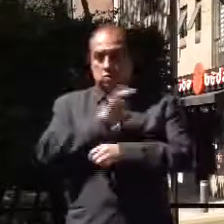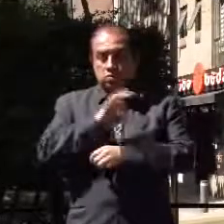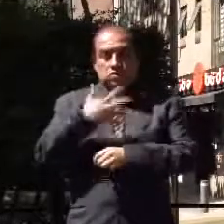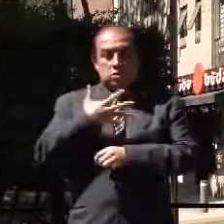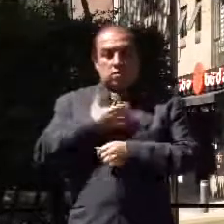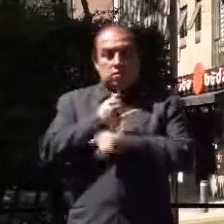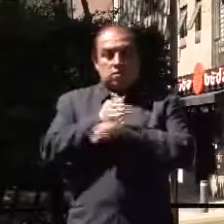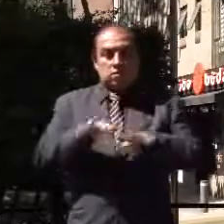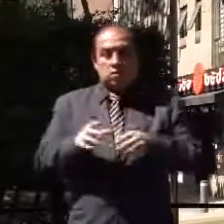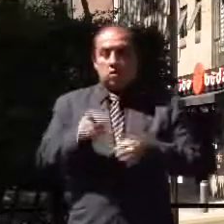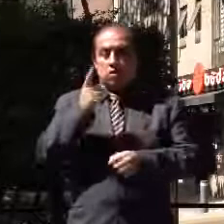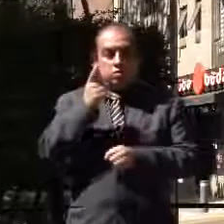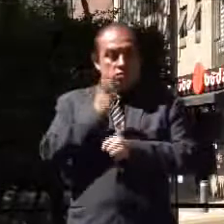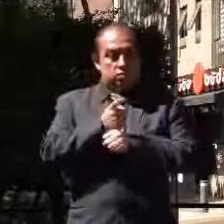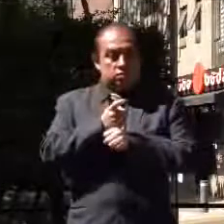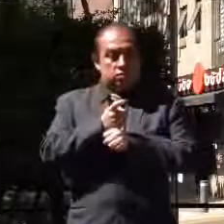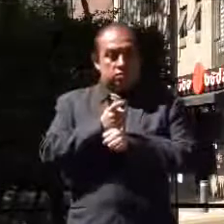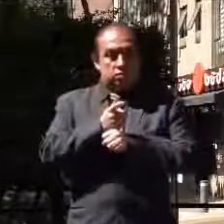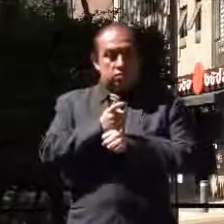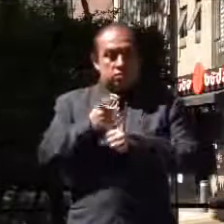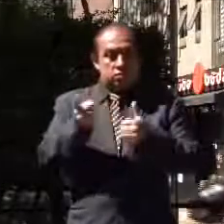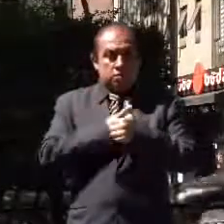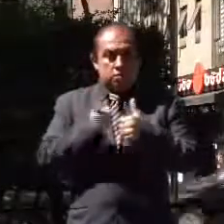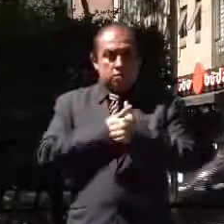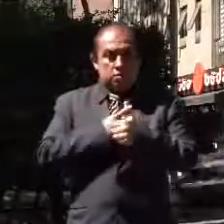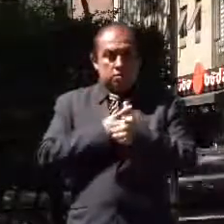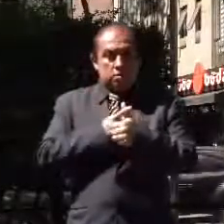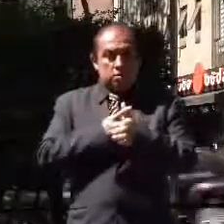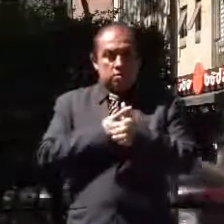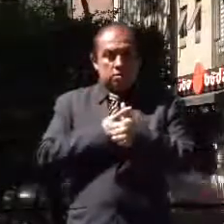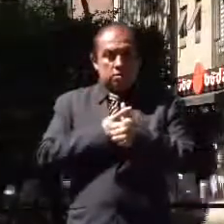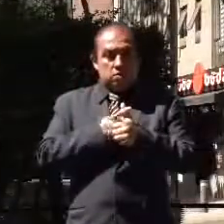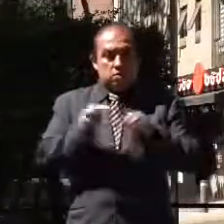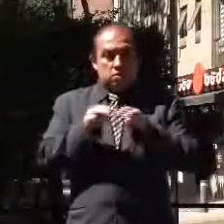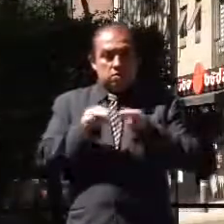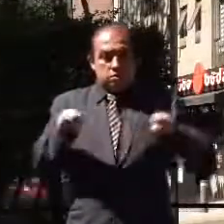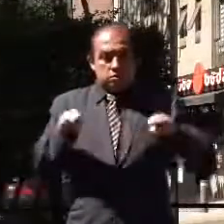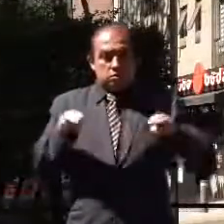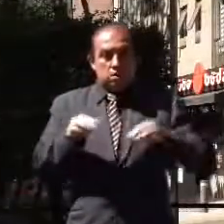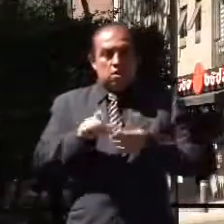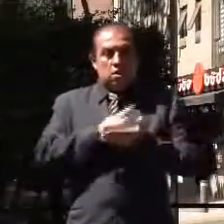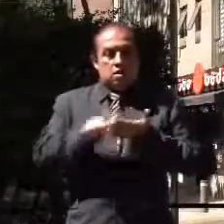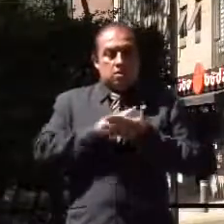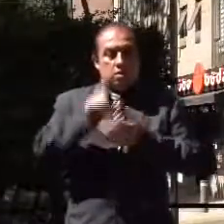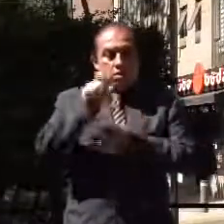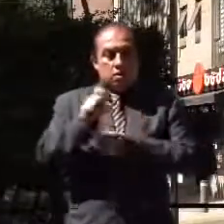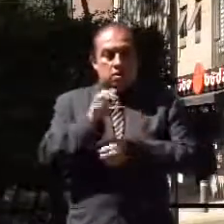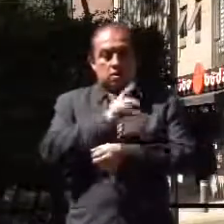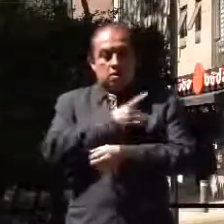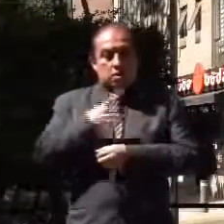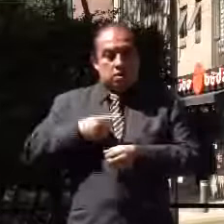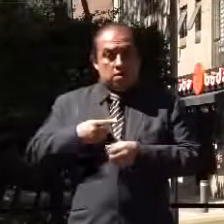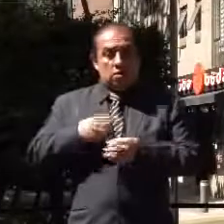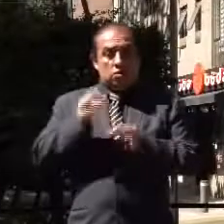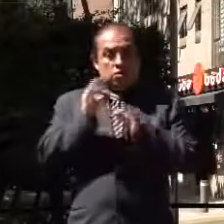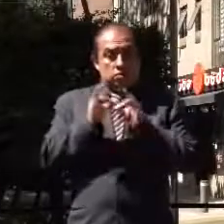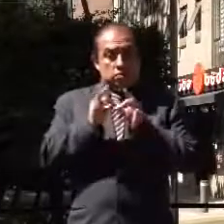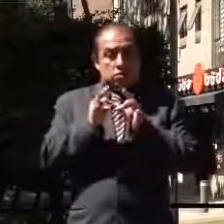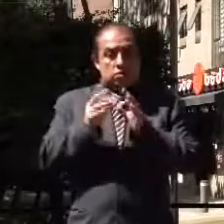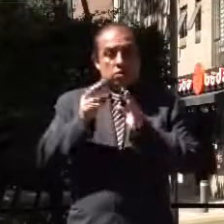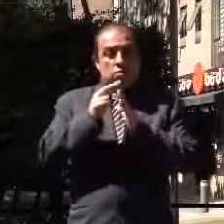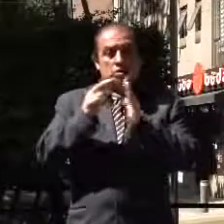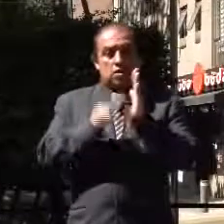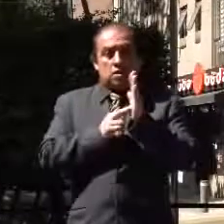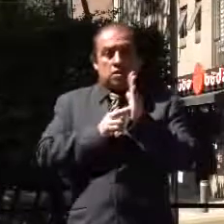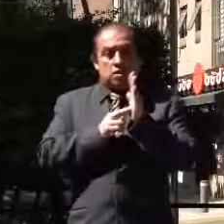de los principales parámetros de calidad del agua que deben cumplir con la norma correspondiente para consumo